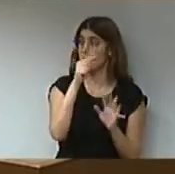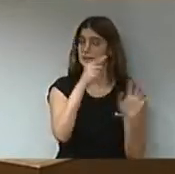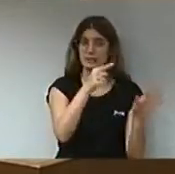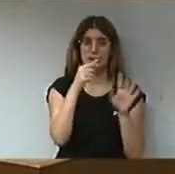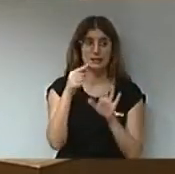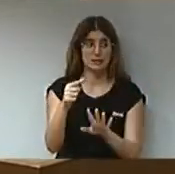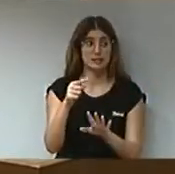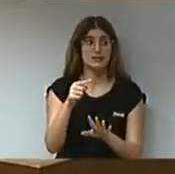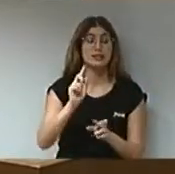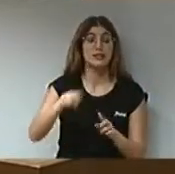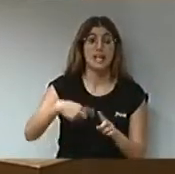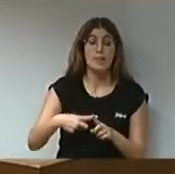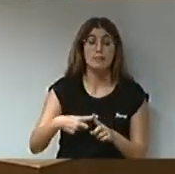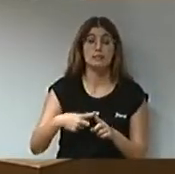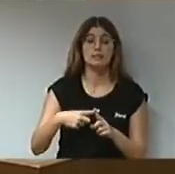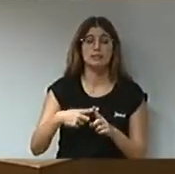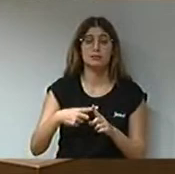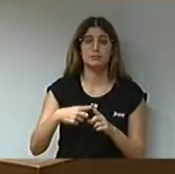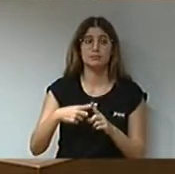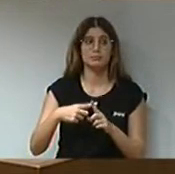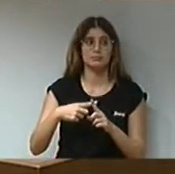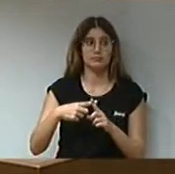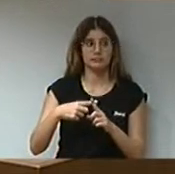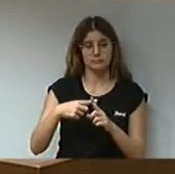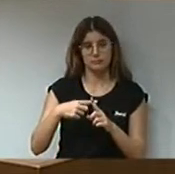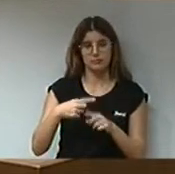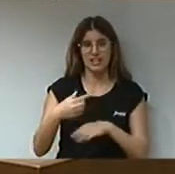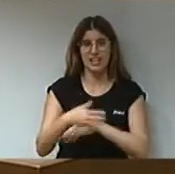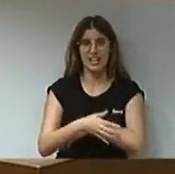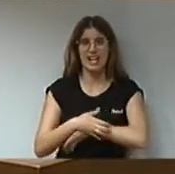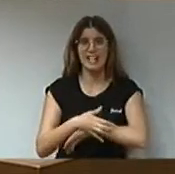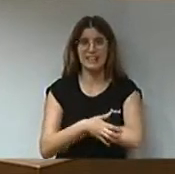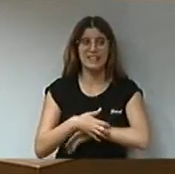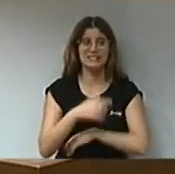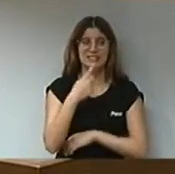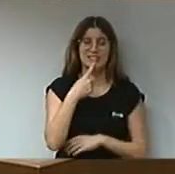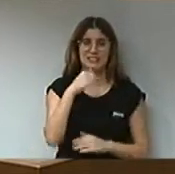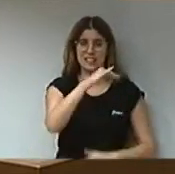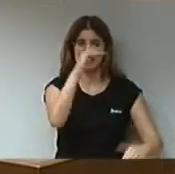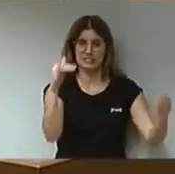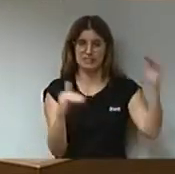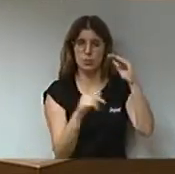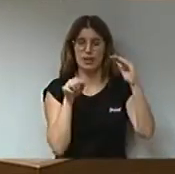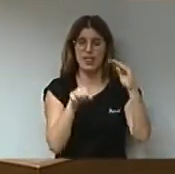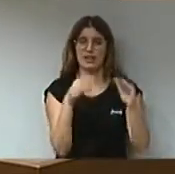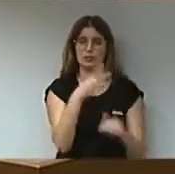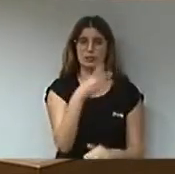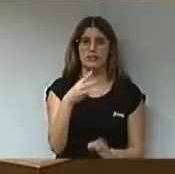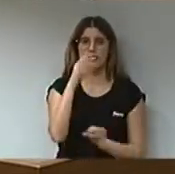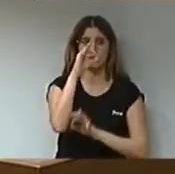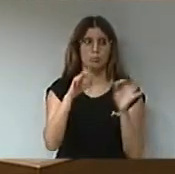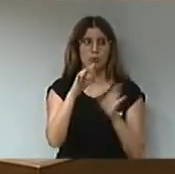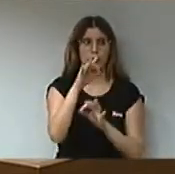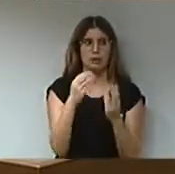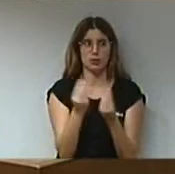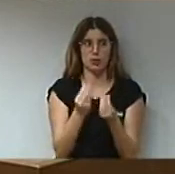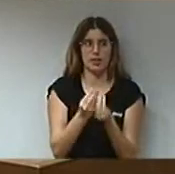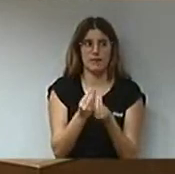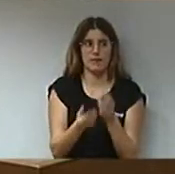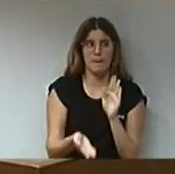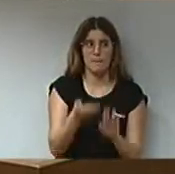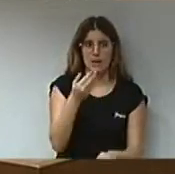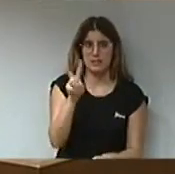cuando Cáritas dice que, en términos de renta, se ha incrementado la desigualdad en esta comunidad un 33%, cifra superior al incremento